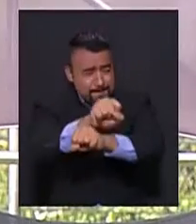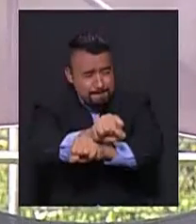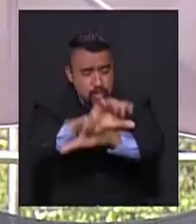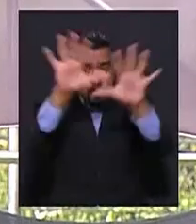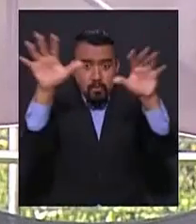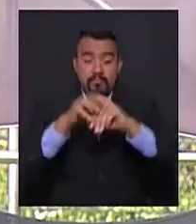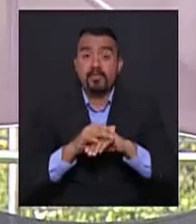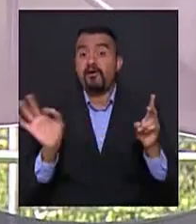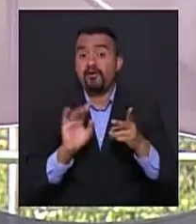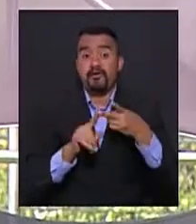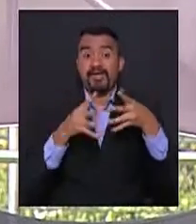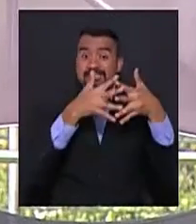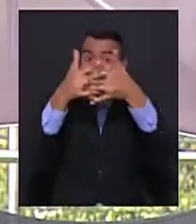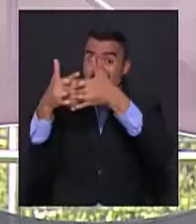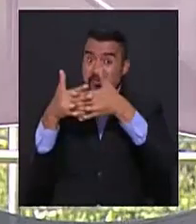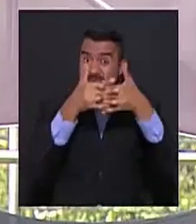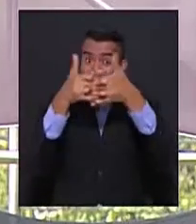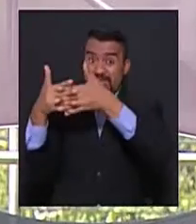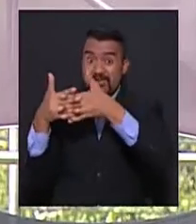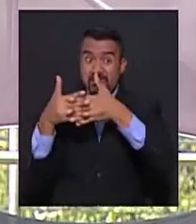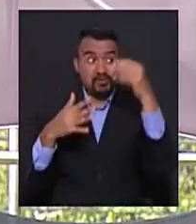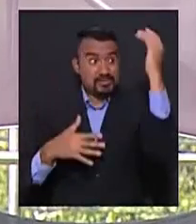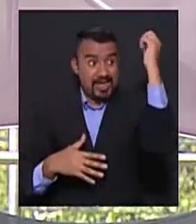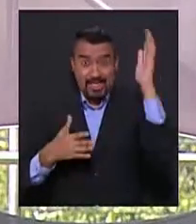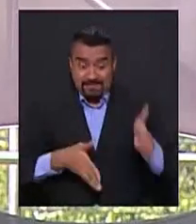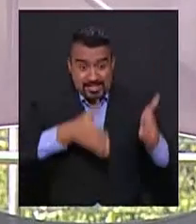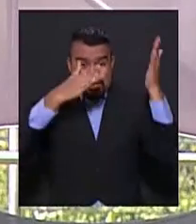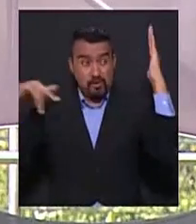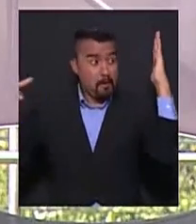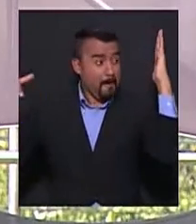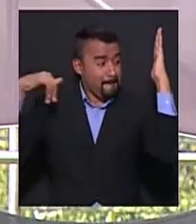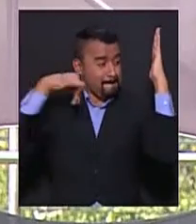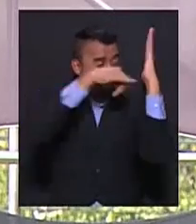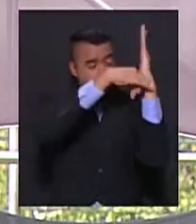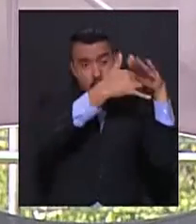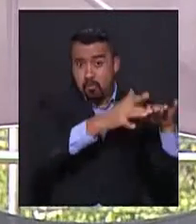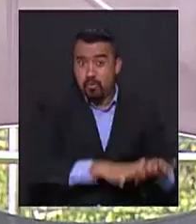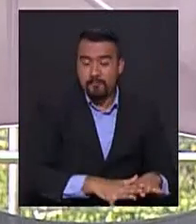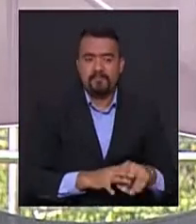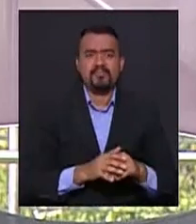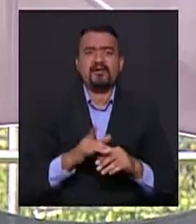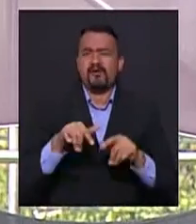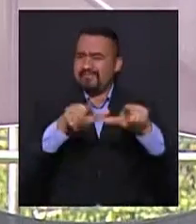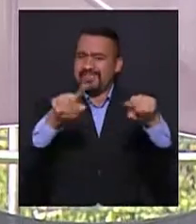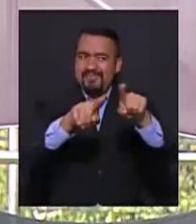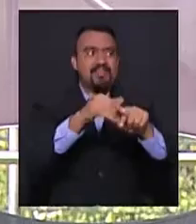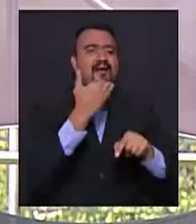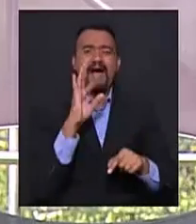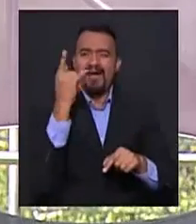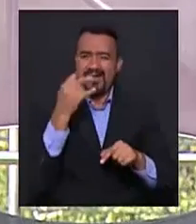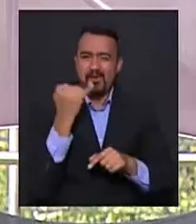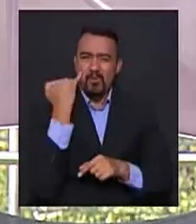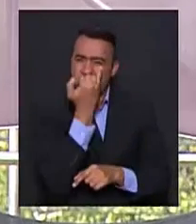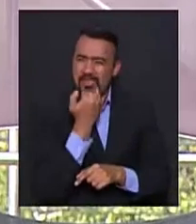del 9-11 en Nueva York, la memoria que reposa en Auschwitz, el memorial a los judíos